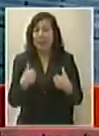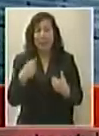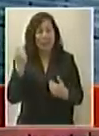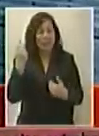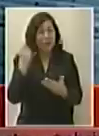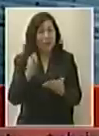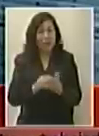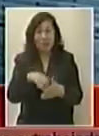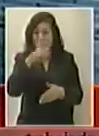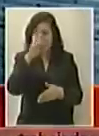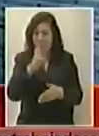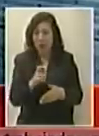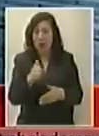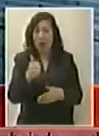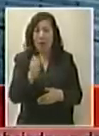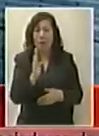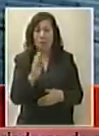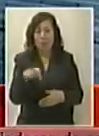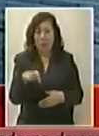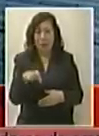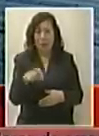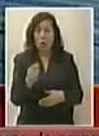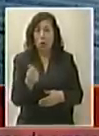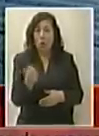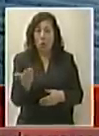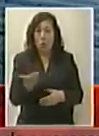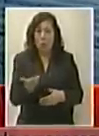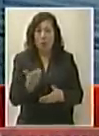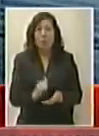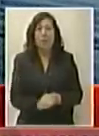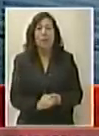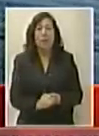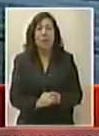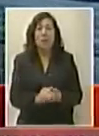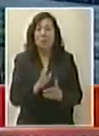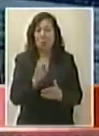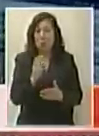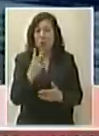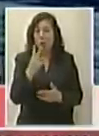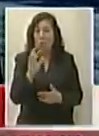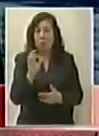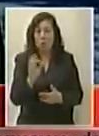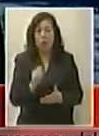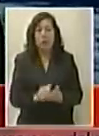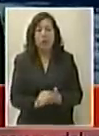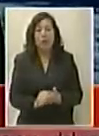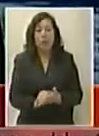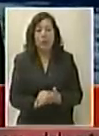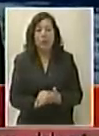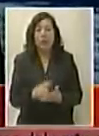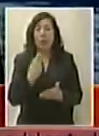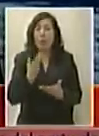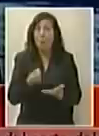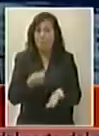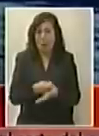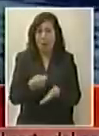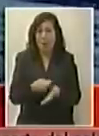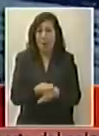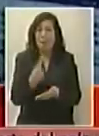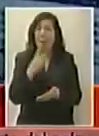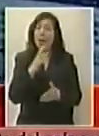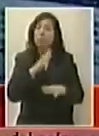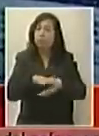entender de que en el Perú las afps nos cobran entre 1.9 y 2.1 de nuestro sueldo para